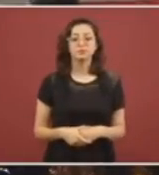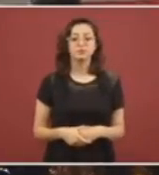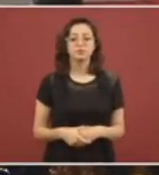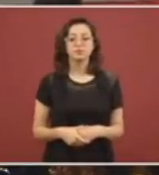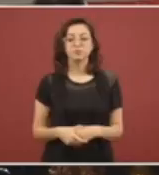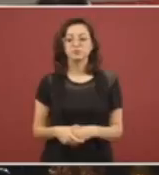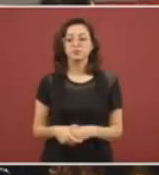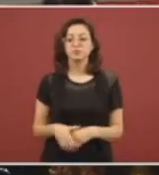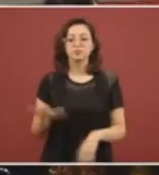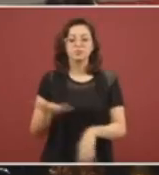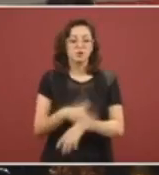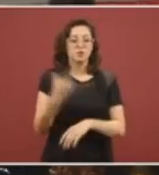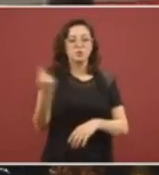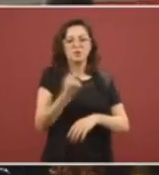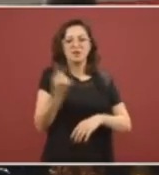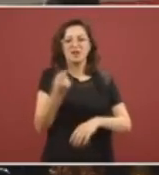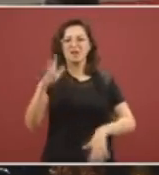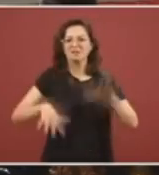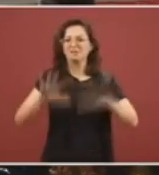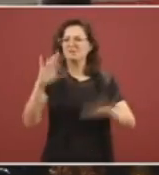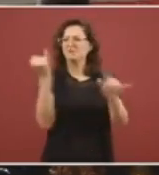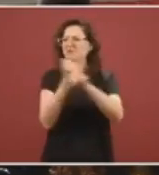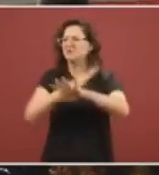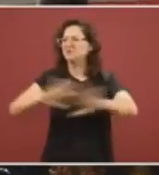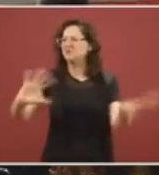se cae mucha desinformación.